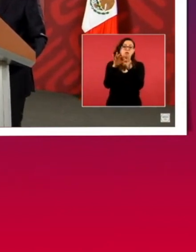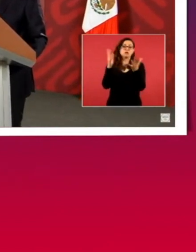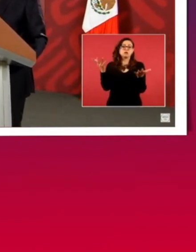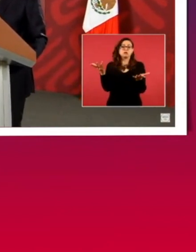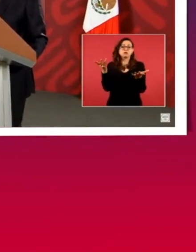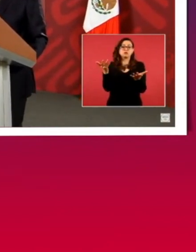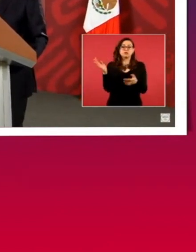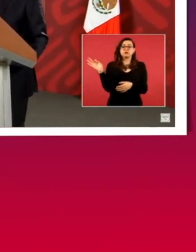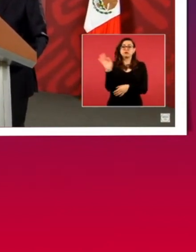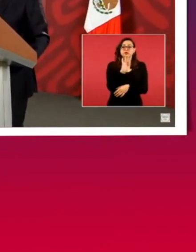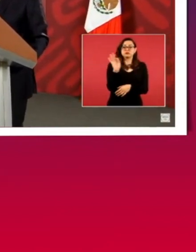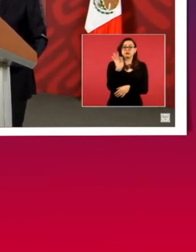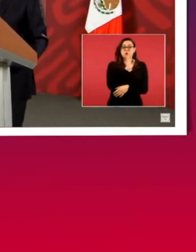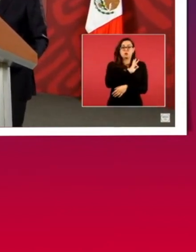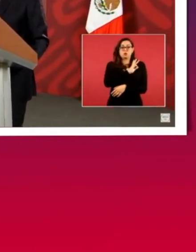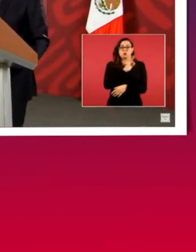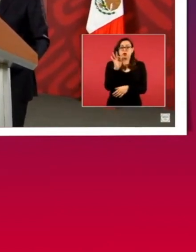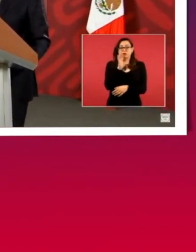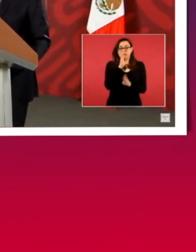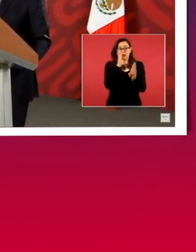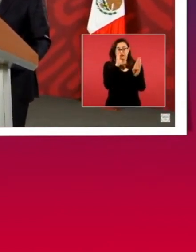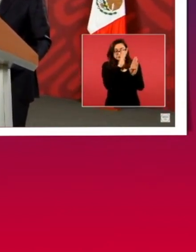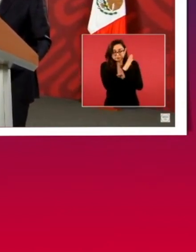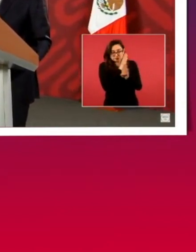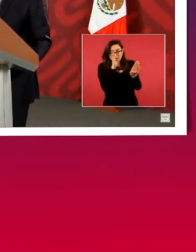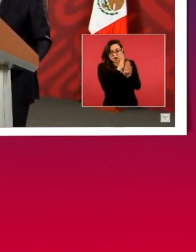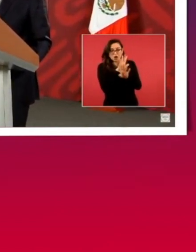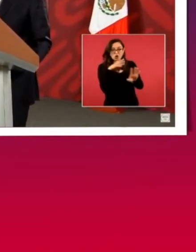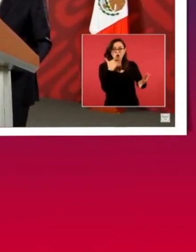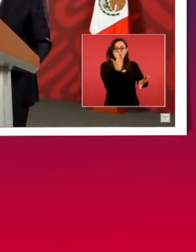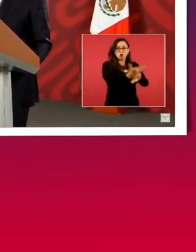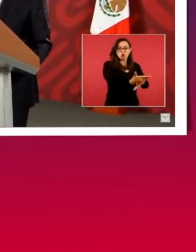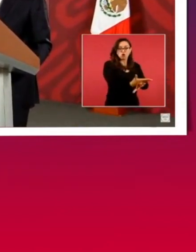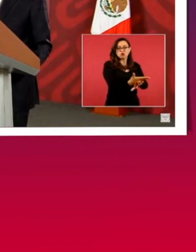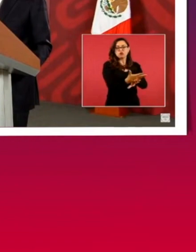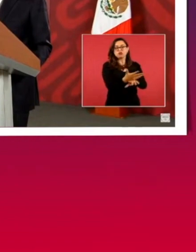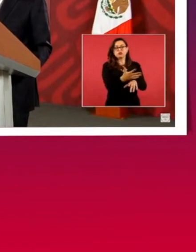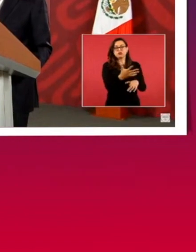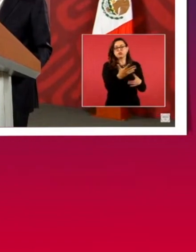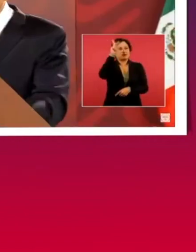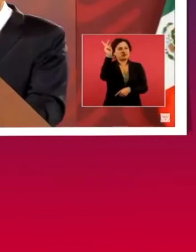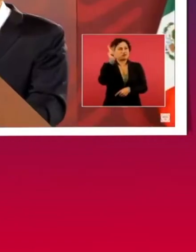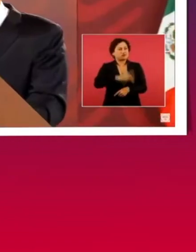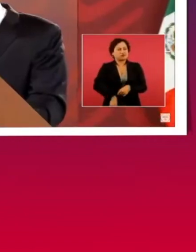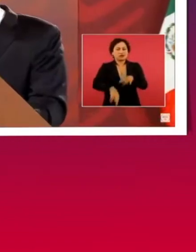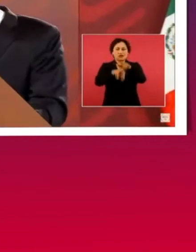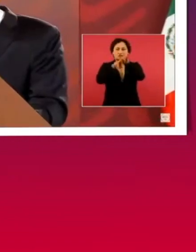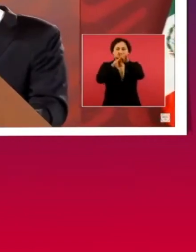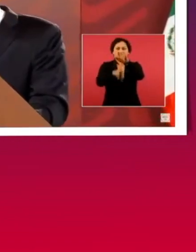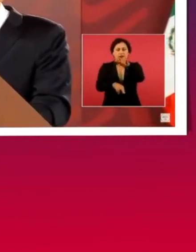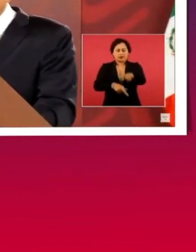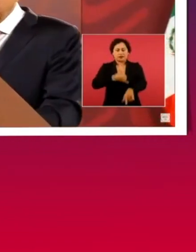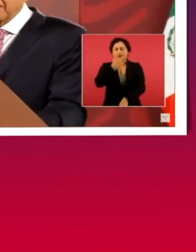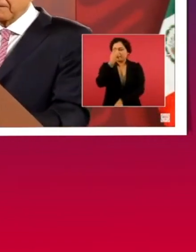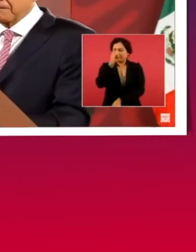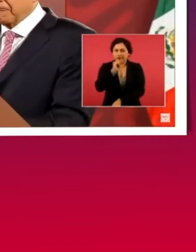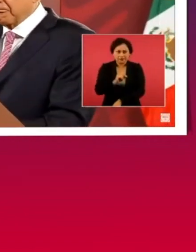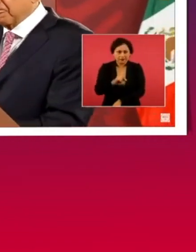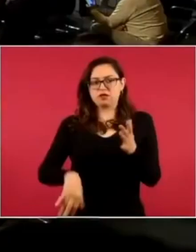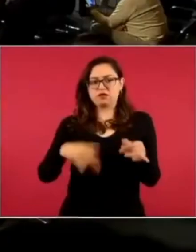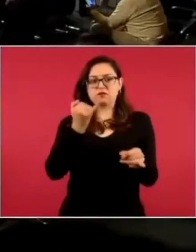fue un tratado pactado desde el 2021, antes de la invasión de Moscú a Ucrania, y que no tiene fines de espiar a